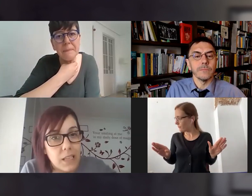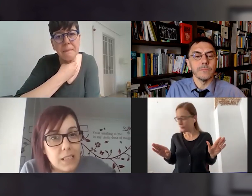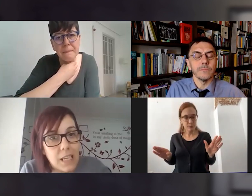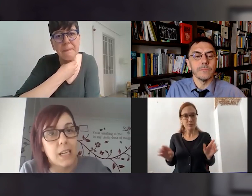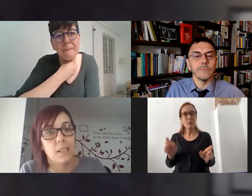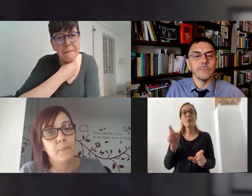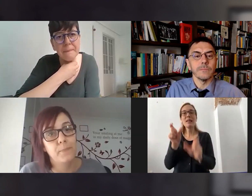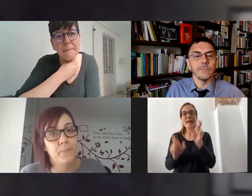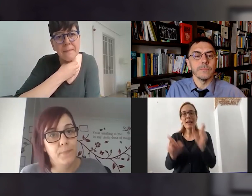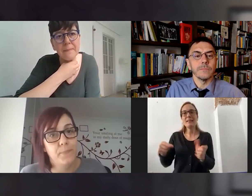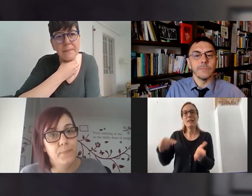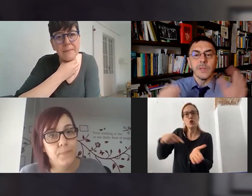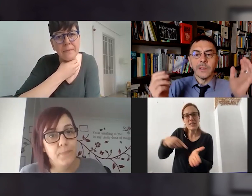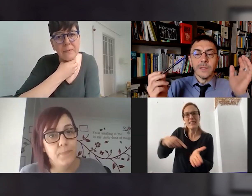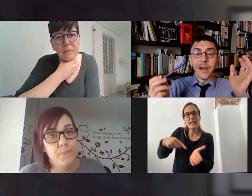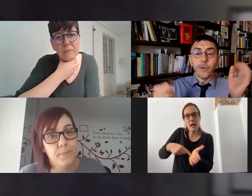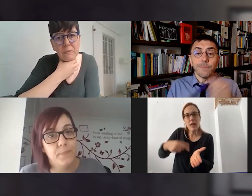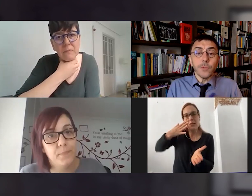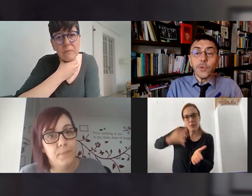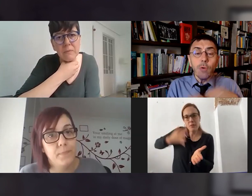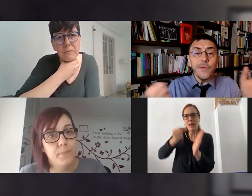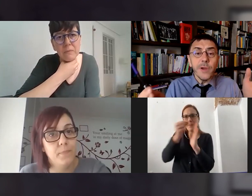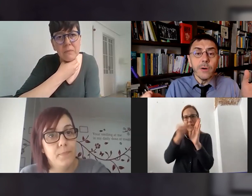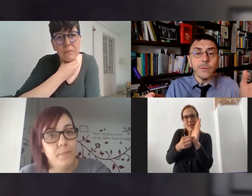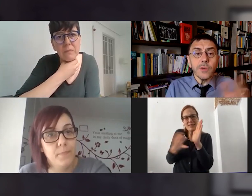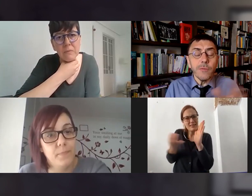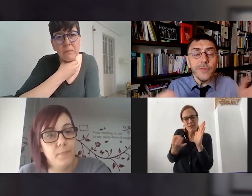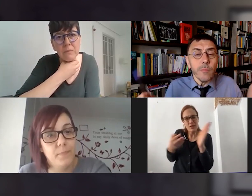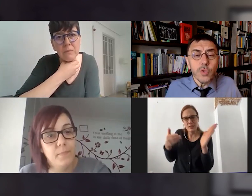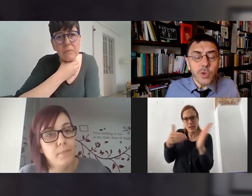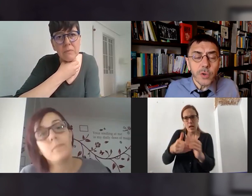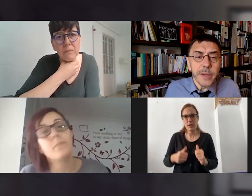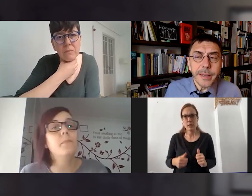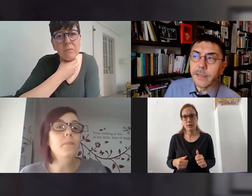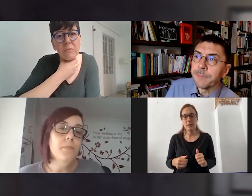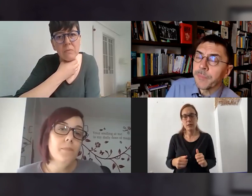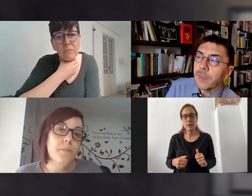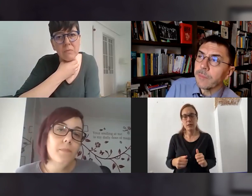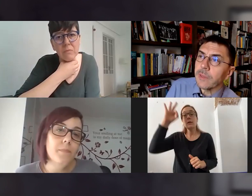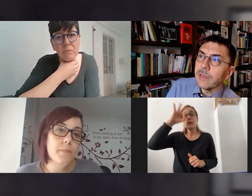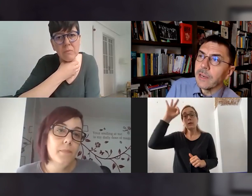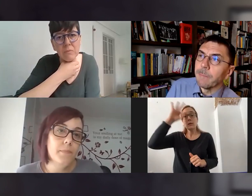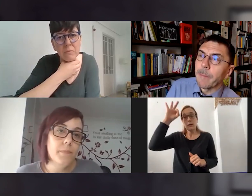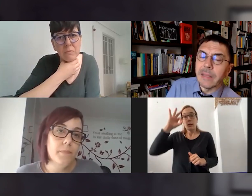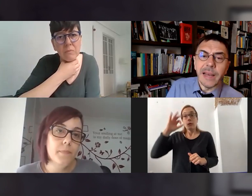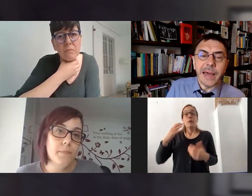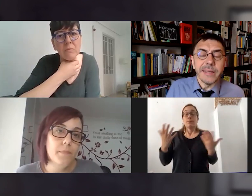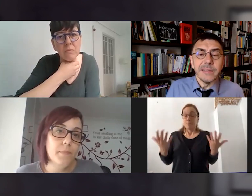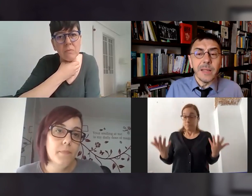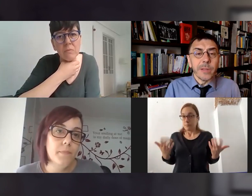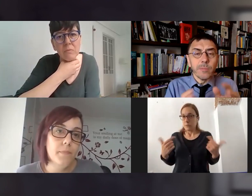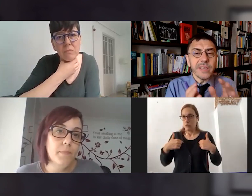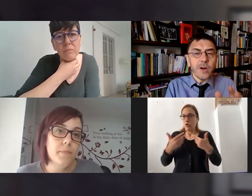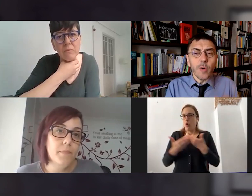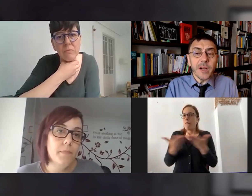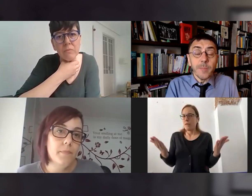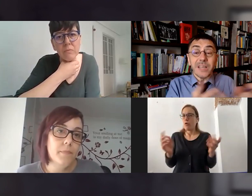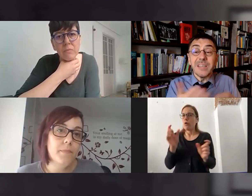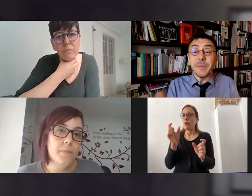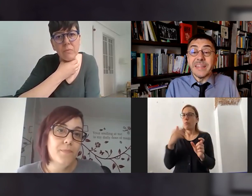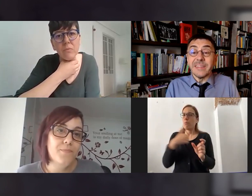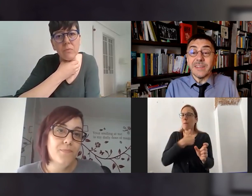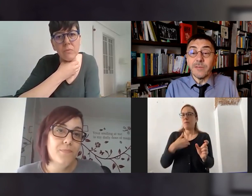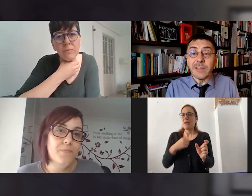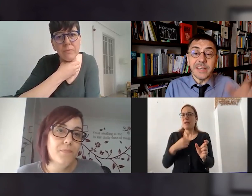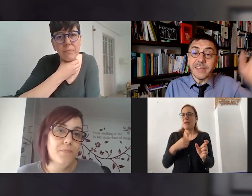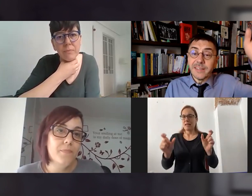las medidas lleguen. Claro, yo confío mucho, ¿no?, en el papel de la gente de Podemos en el gobierno, porque